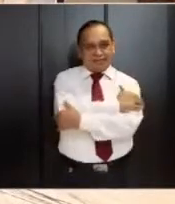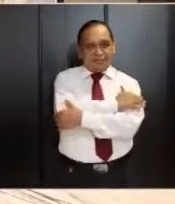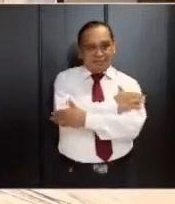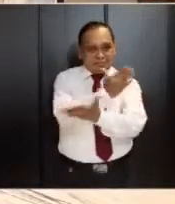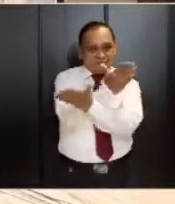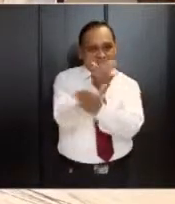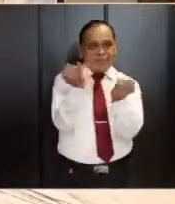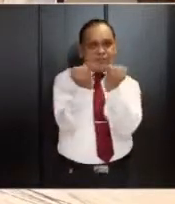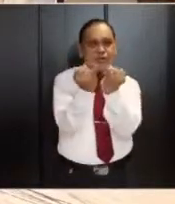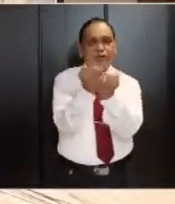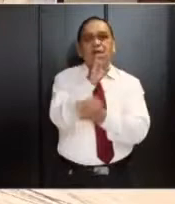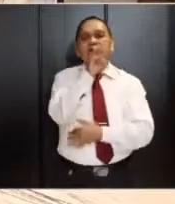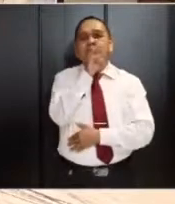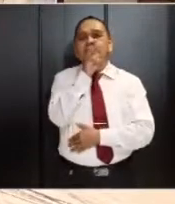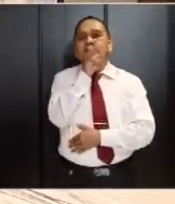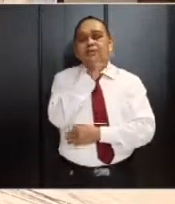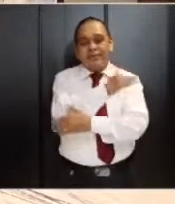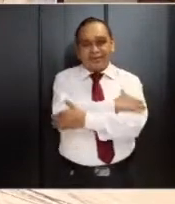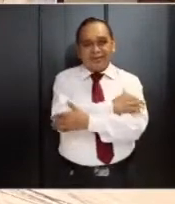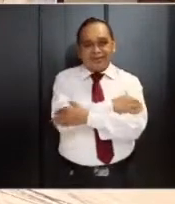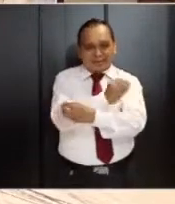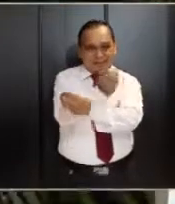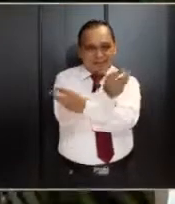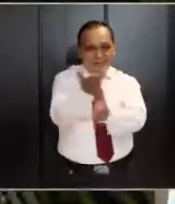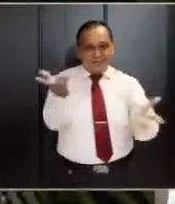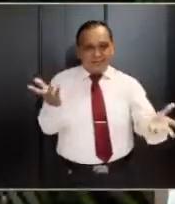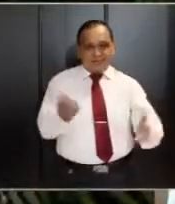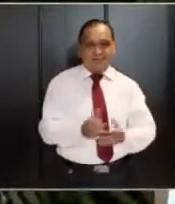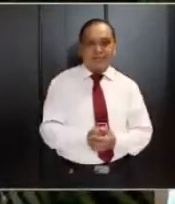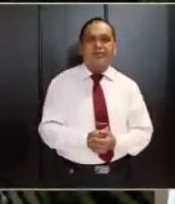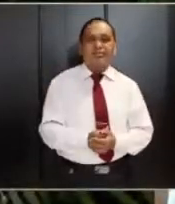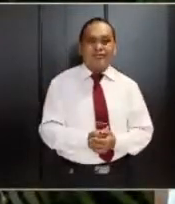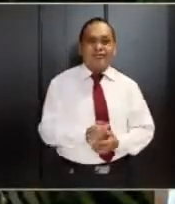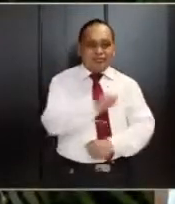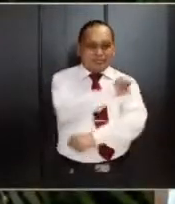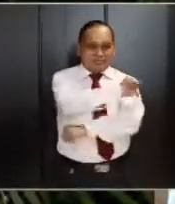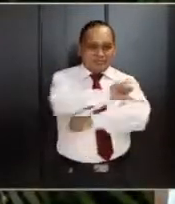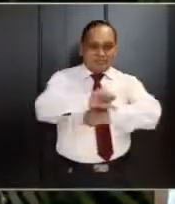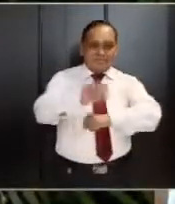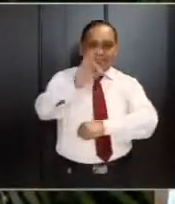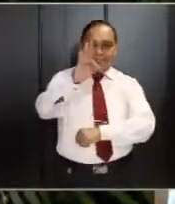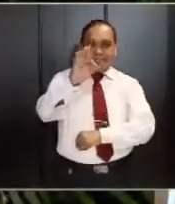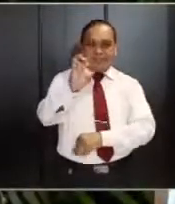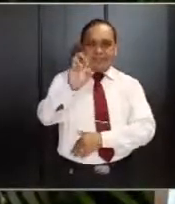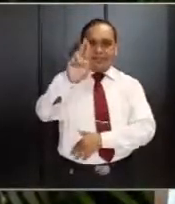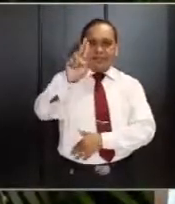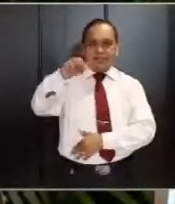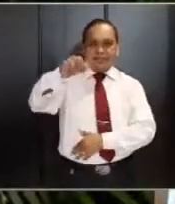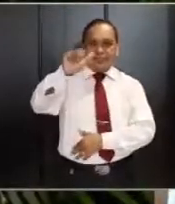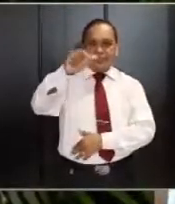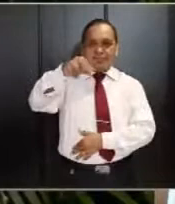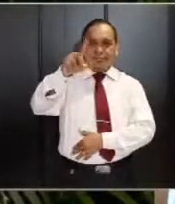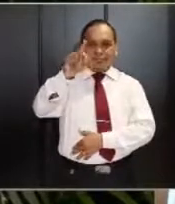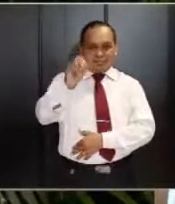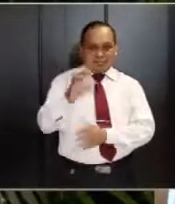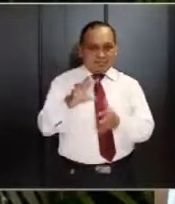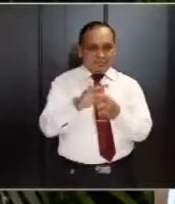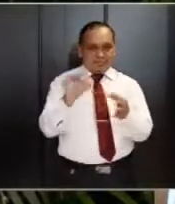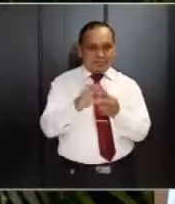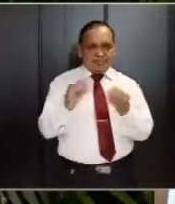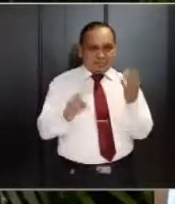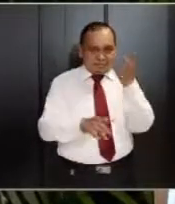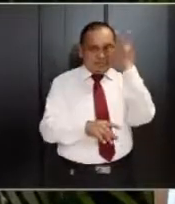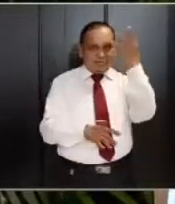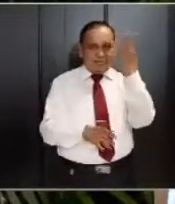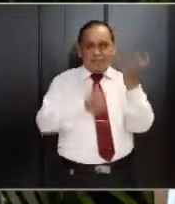Noches. Felicidades a todas las madres en su día. Complementando lo que dice el arquitecto Fernando, uh-huh. Efectivamente tenemos 4 cartas